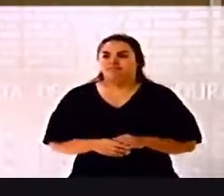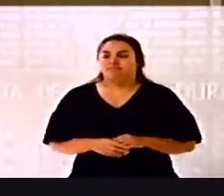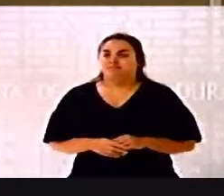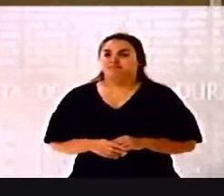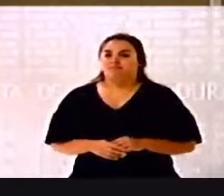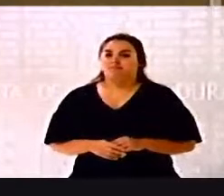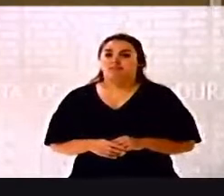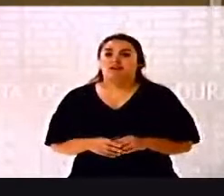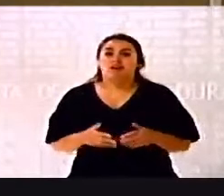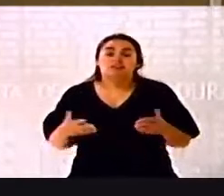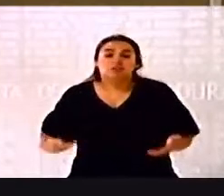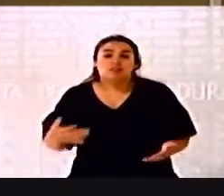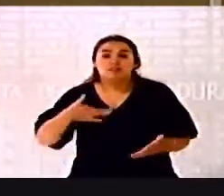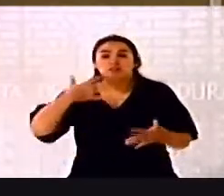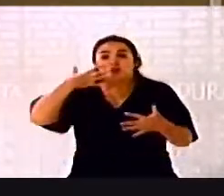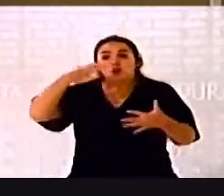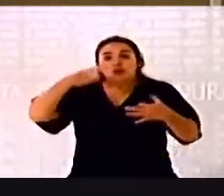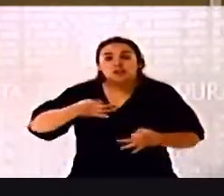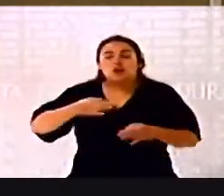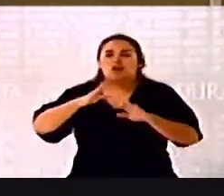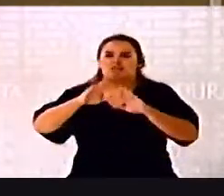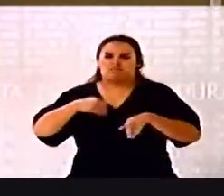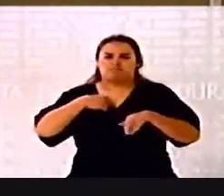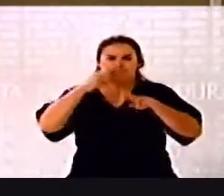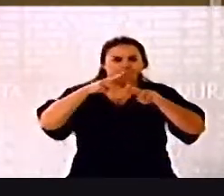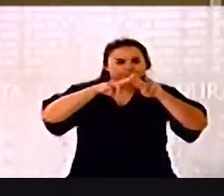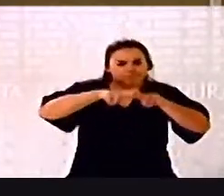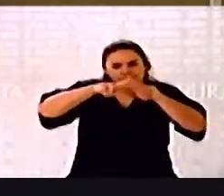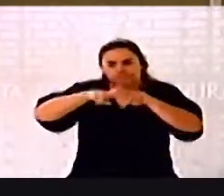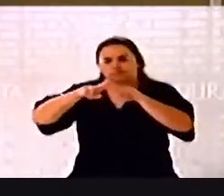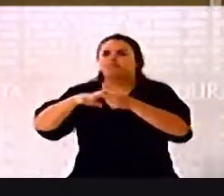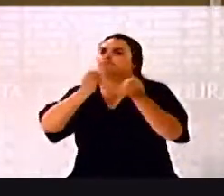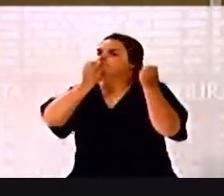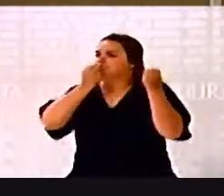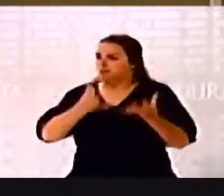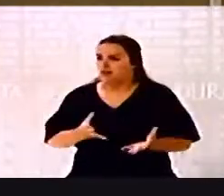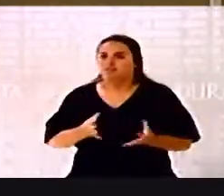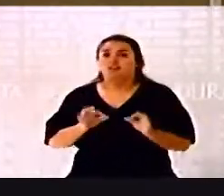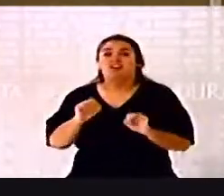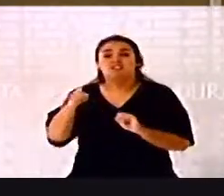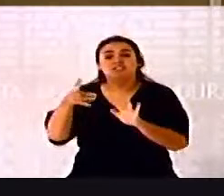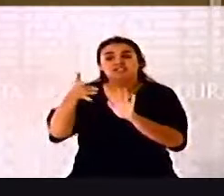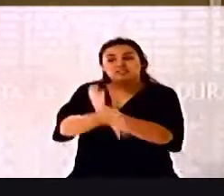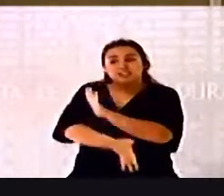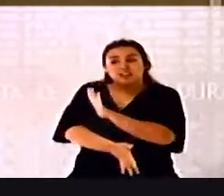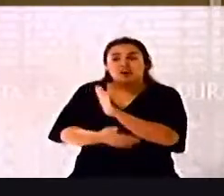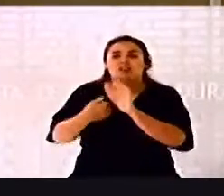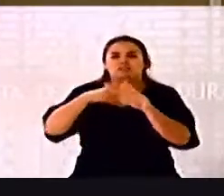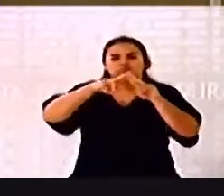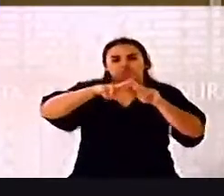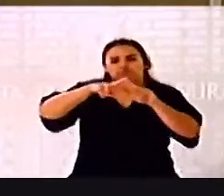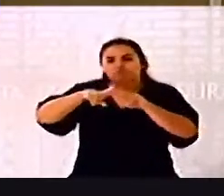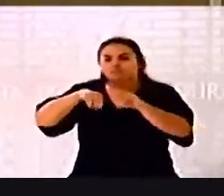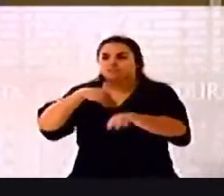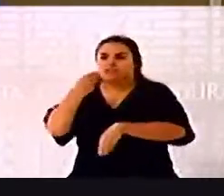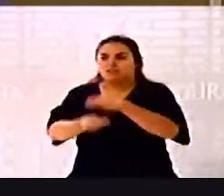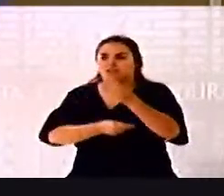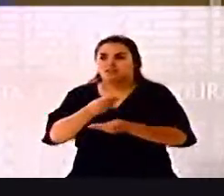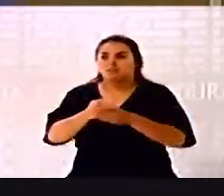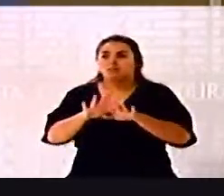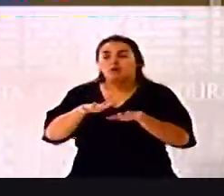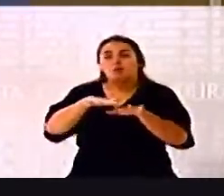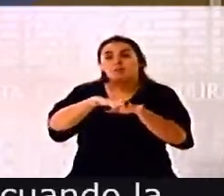Por lo tanto, creemos que se está haciendo un buen rastreo. Eso significa que se está haciendo un buen rastreo. Cuando la